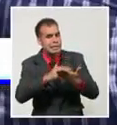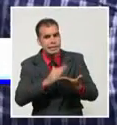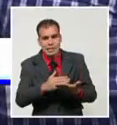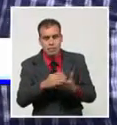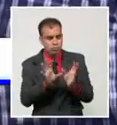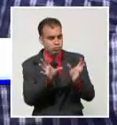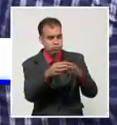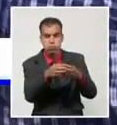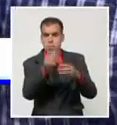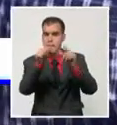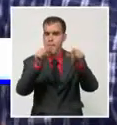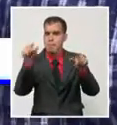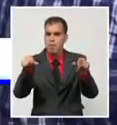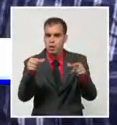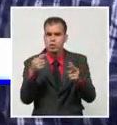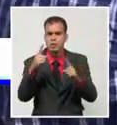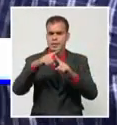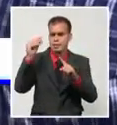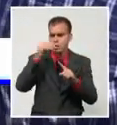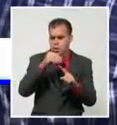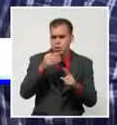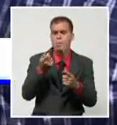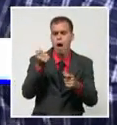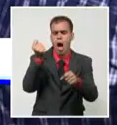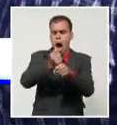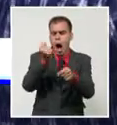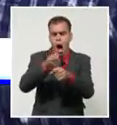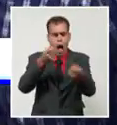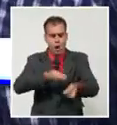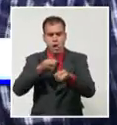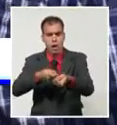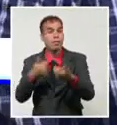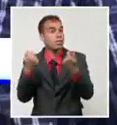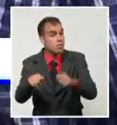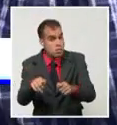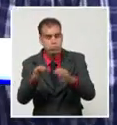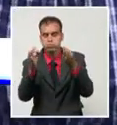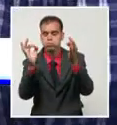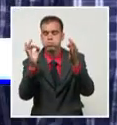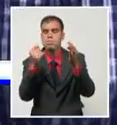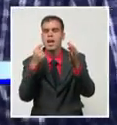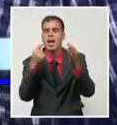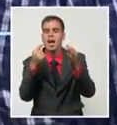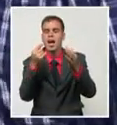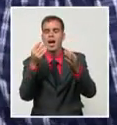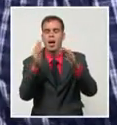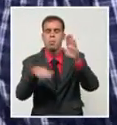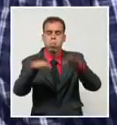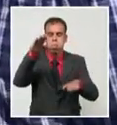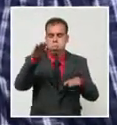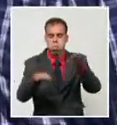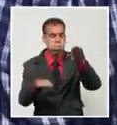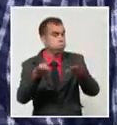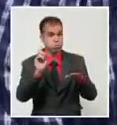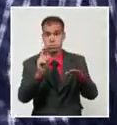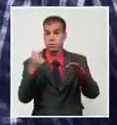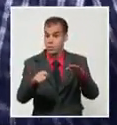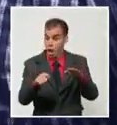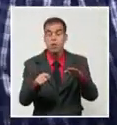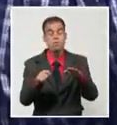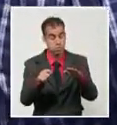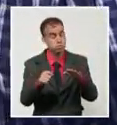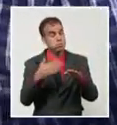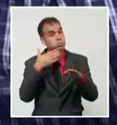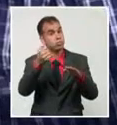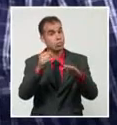trabajo. Y hay que vincularla, tienen que ser estables. Y tienen que tener ingresos que sean estimulantes. Todo eso lo vamos